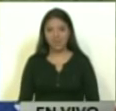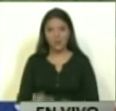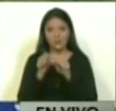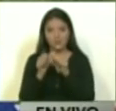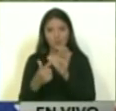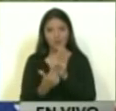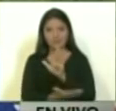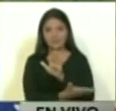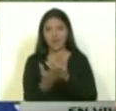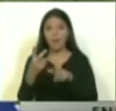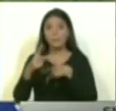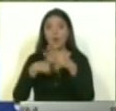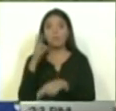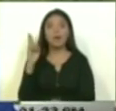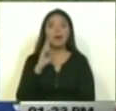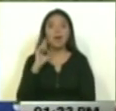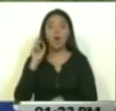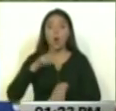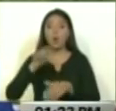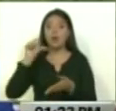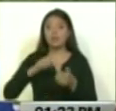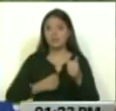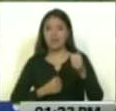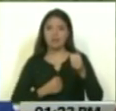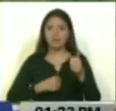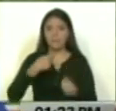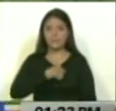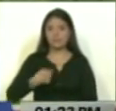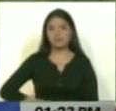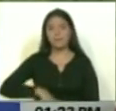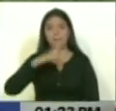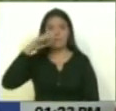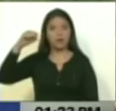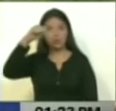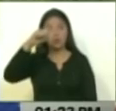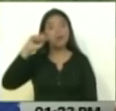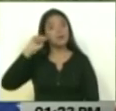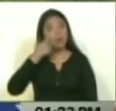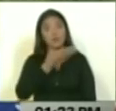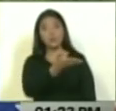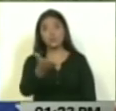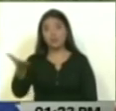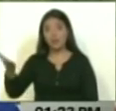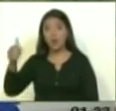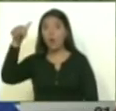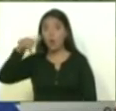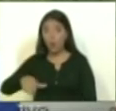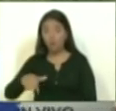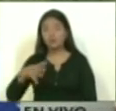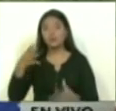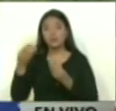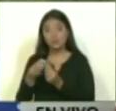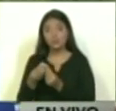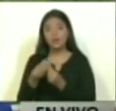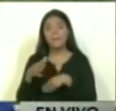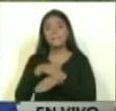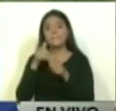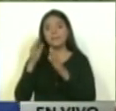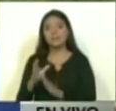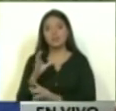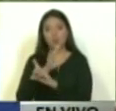cobertura al programa radial La Hora de la Salsa con el jefe de Estado, Nicolás Maduro, recordándole a toda la audiencia que hoy está acompañado por el ministro